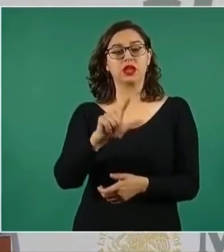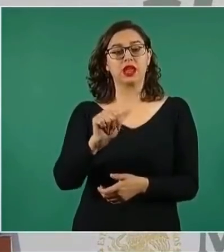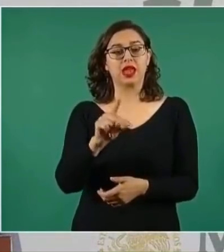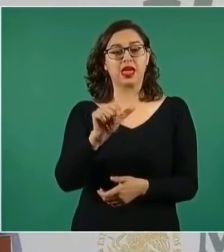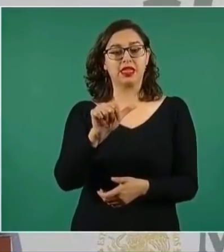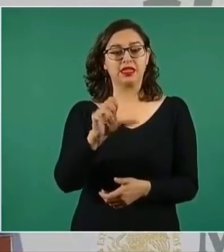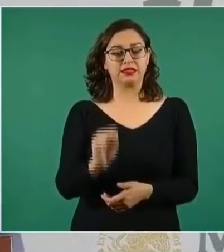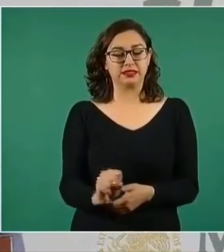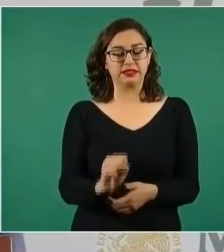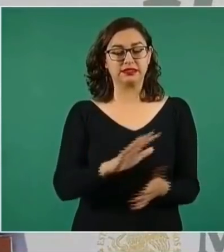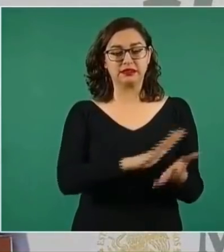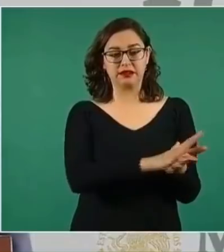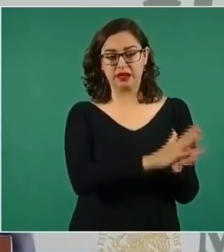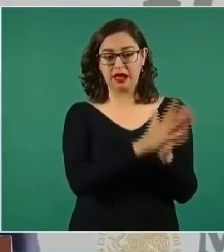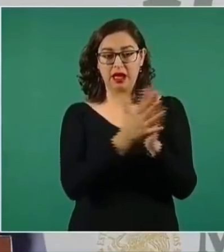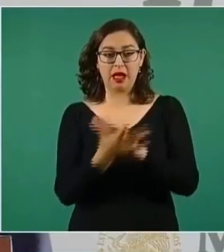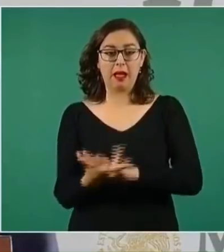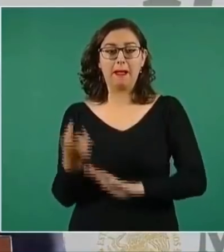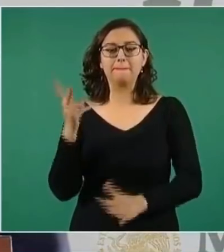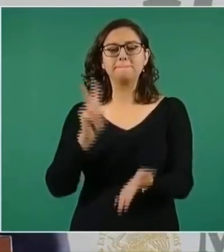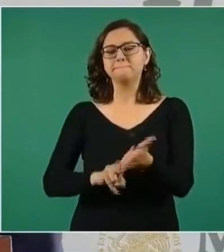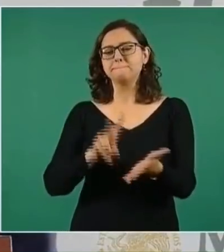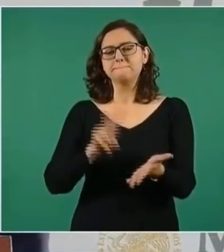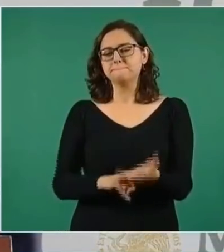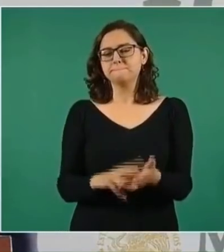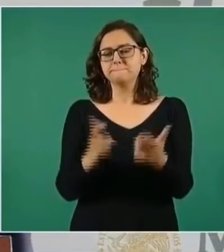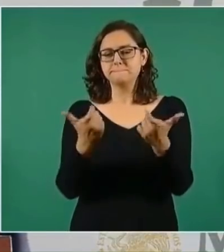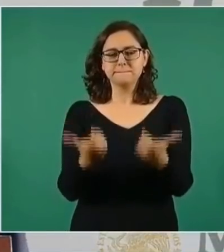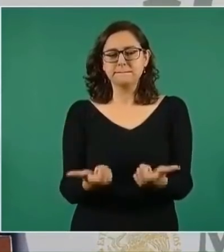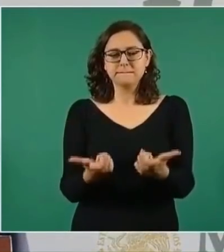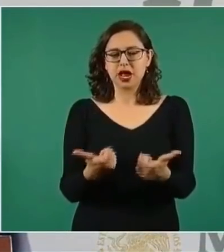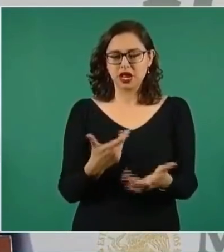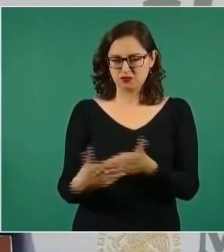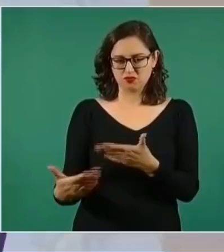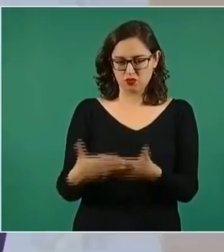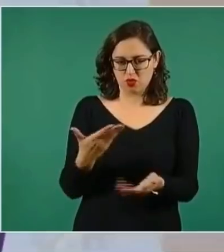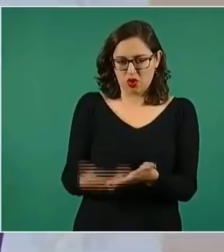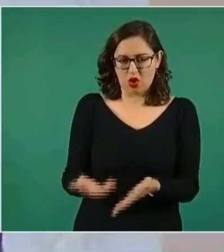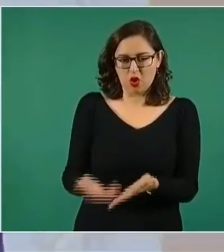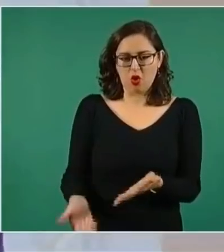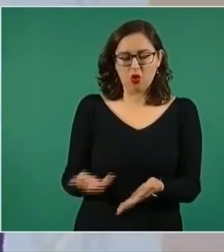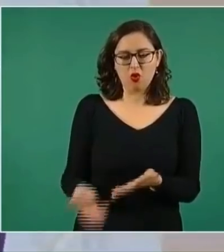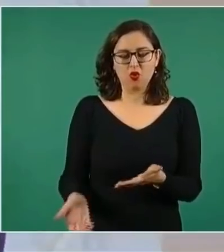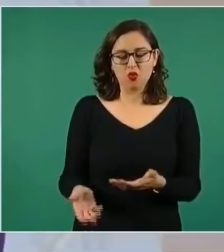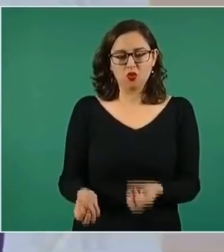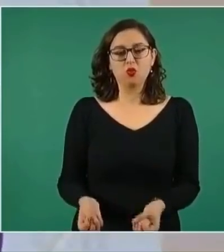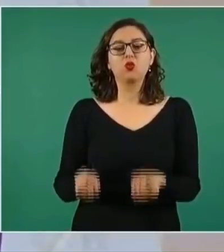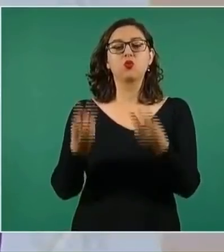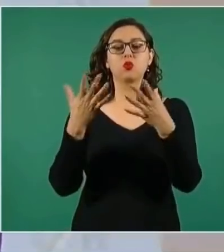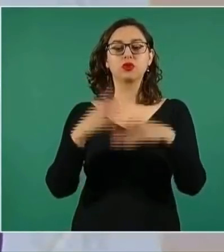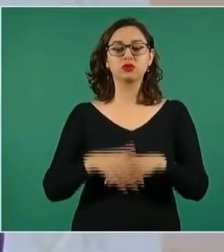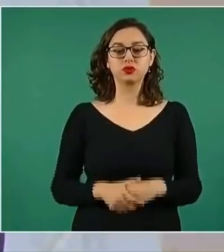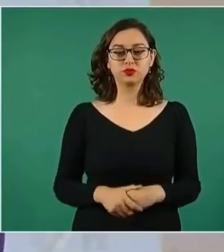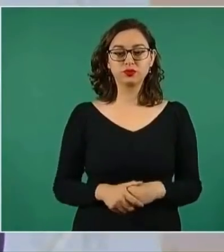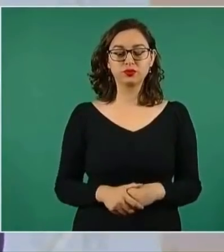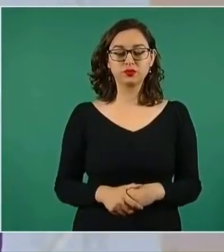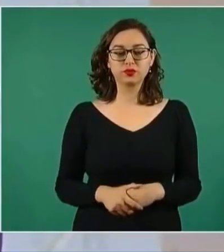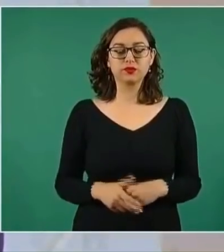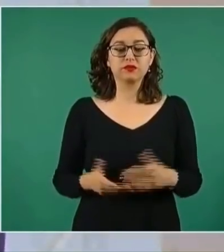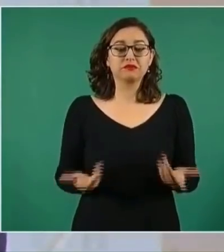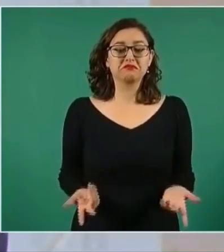es equivalente en la actualidad a solo 2 años de lo obtenido por